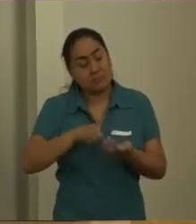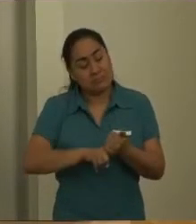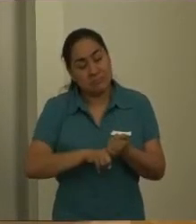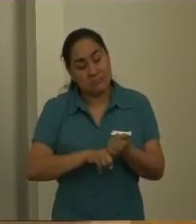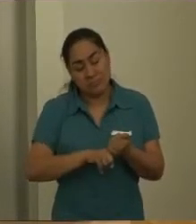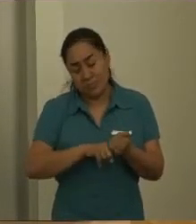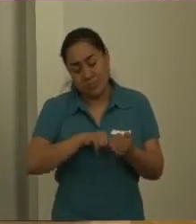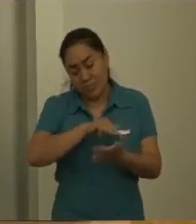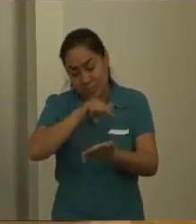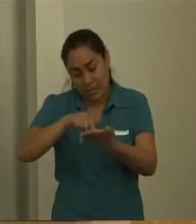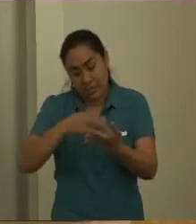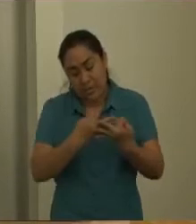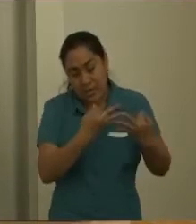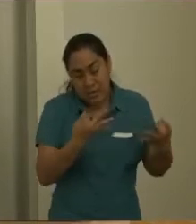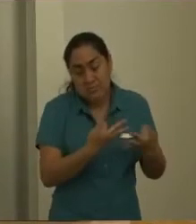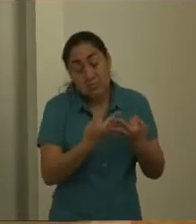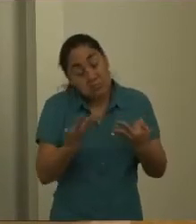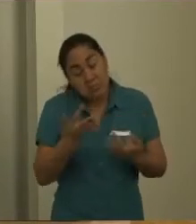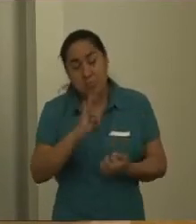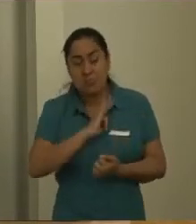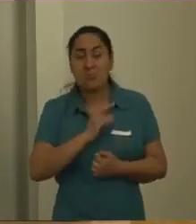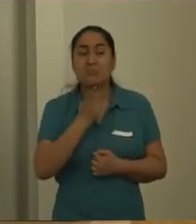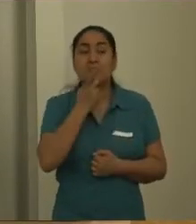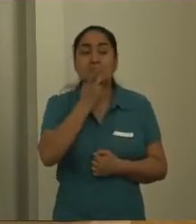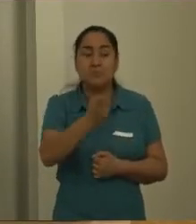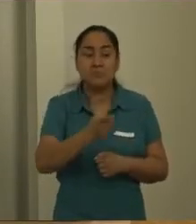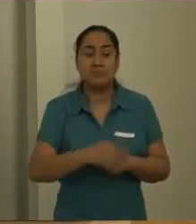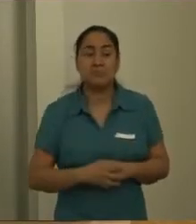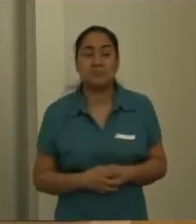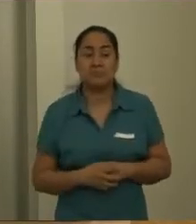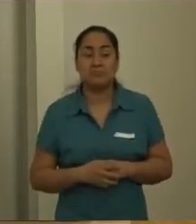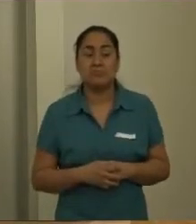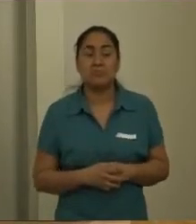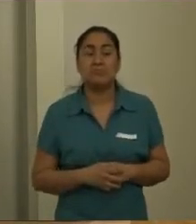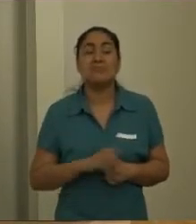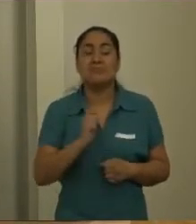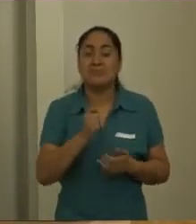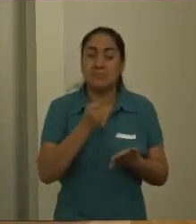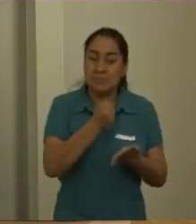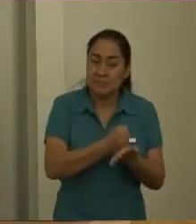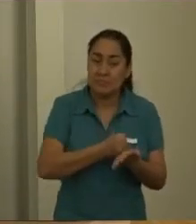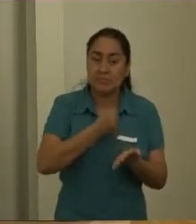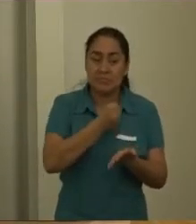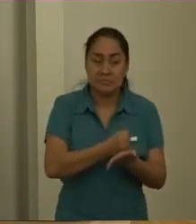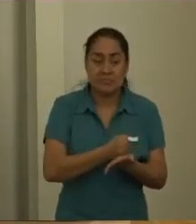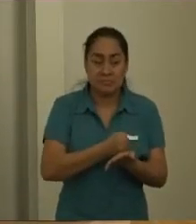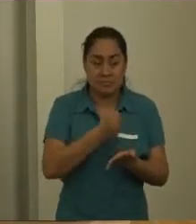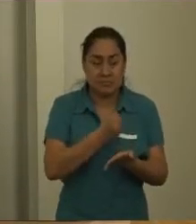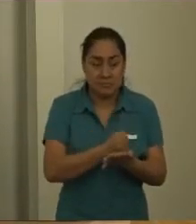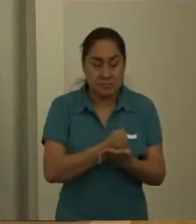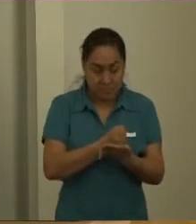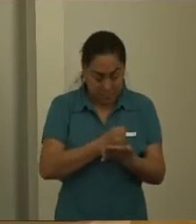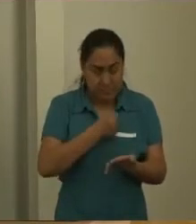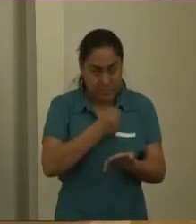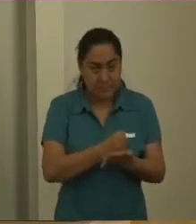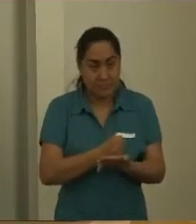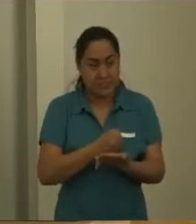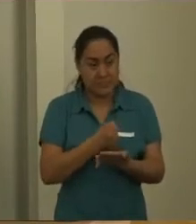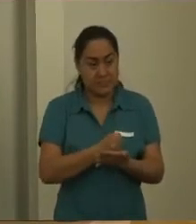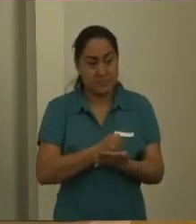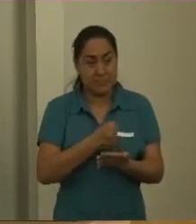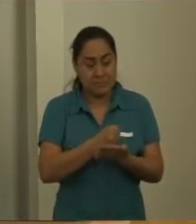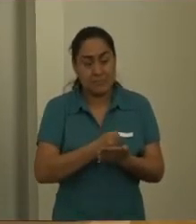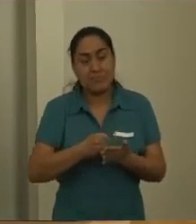territorios podemos decir que se ejerce la presión contra sus bienes naturales sus